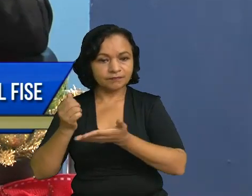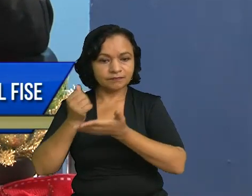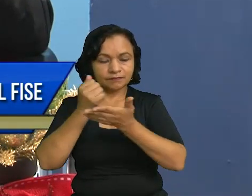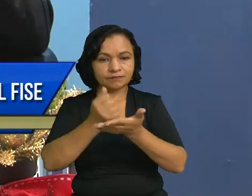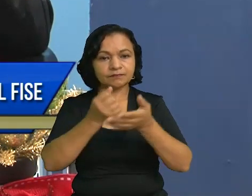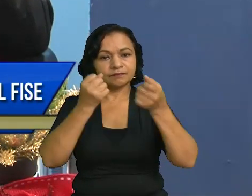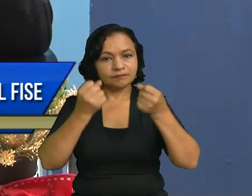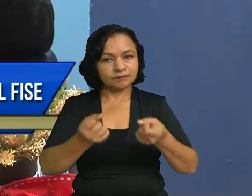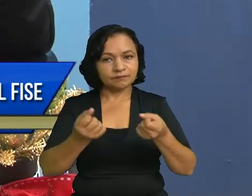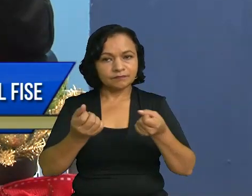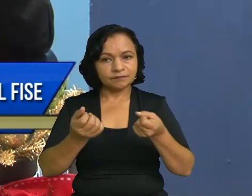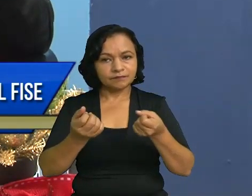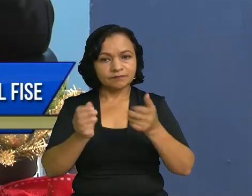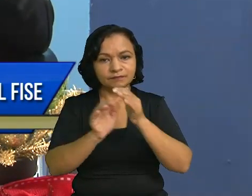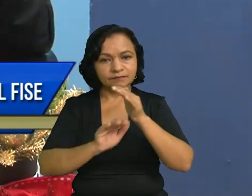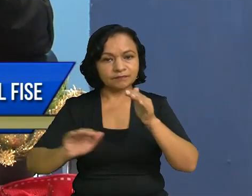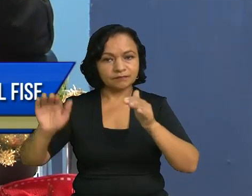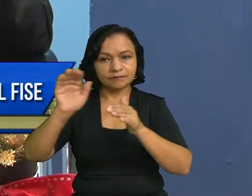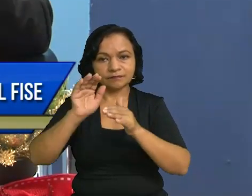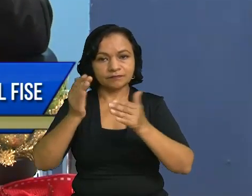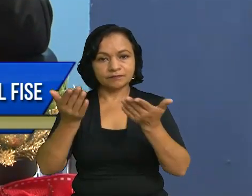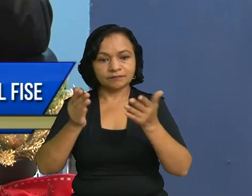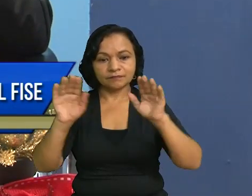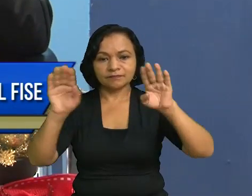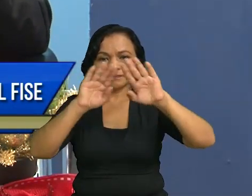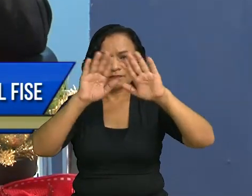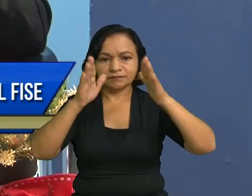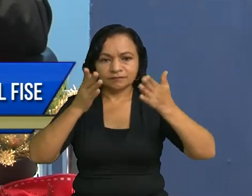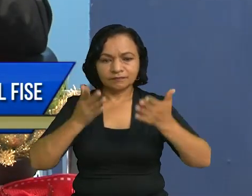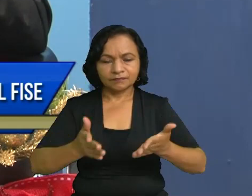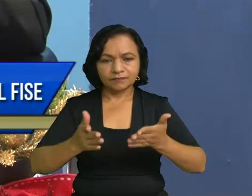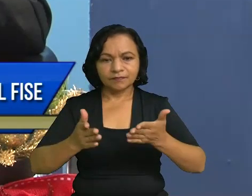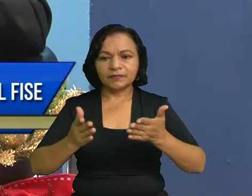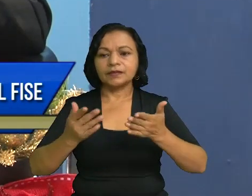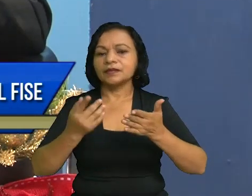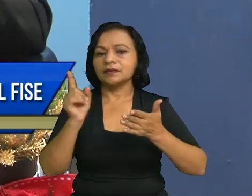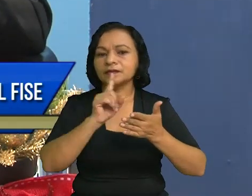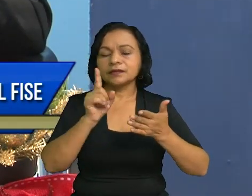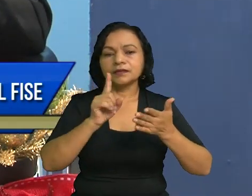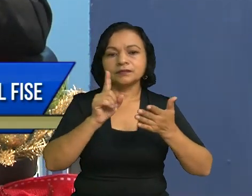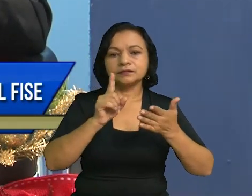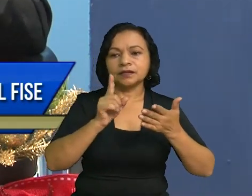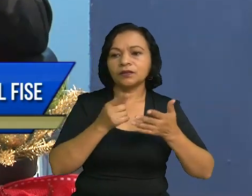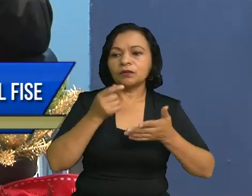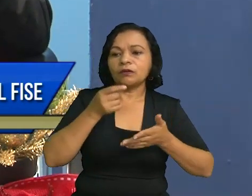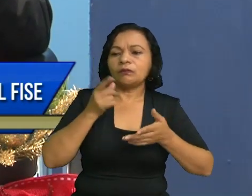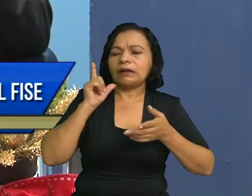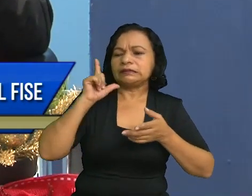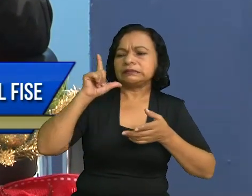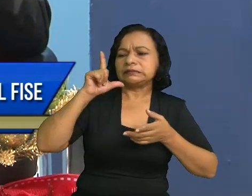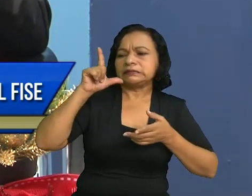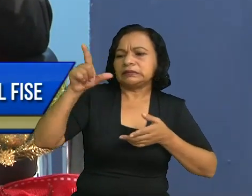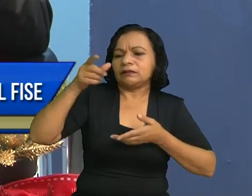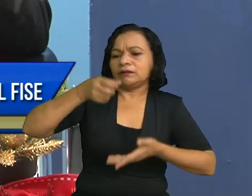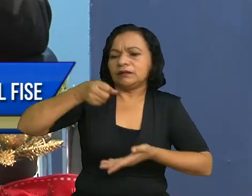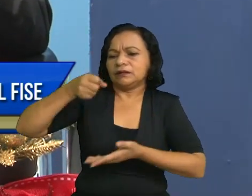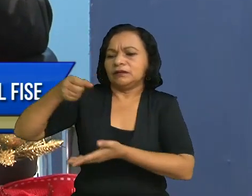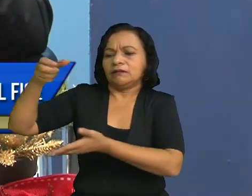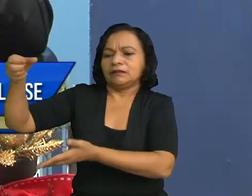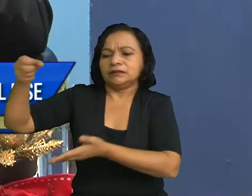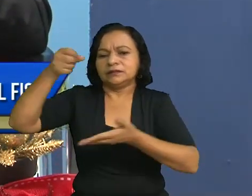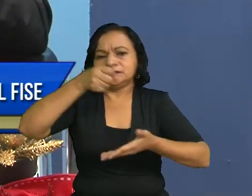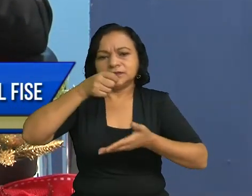pero de sobra manera las mujeres que son las que han estado identificadas social y